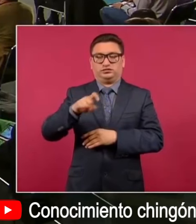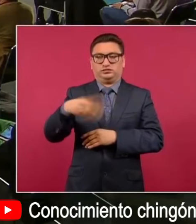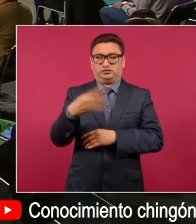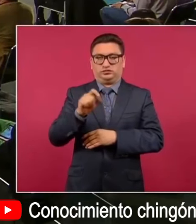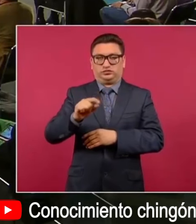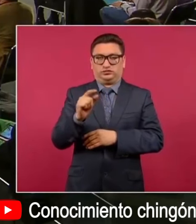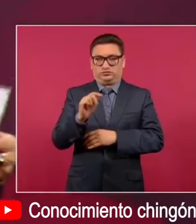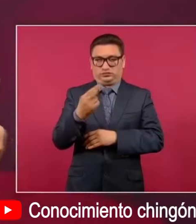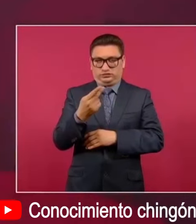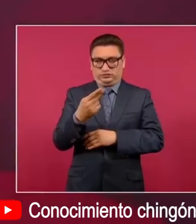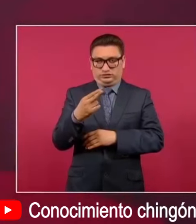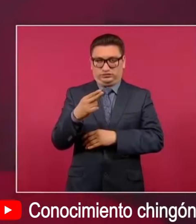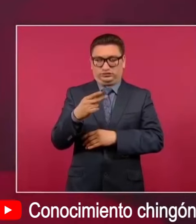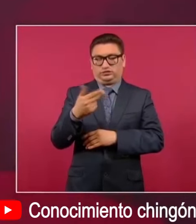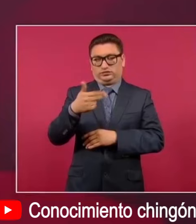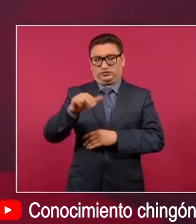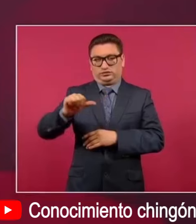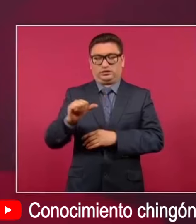4.114.25 hectáreas